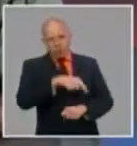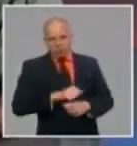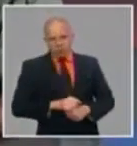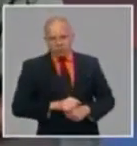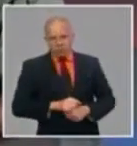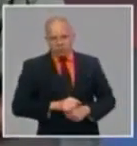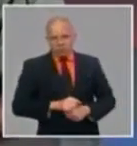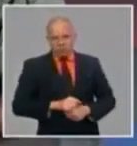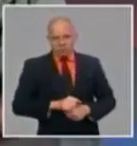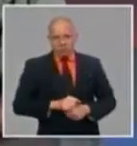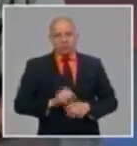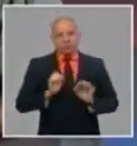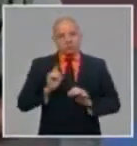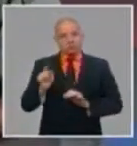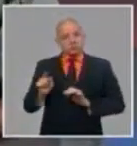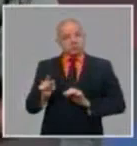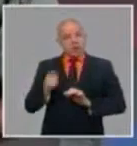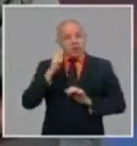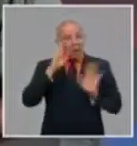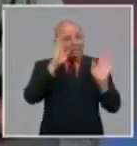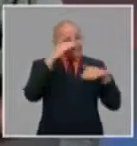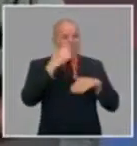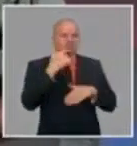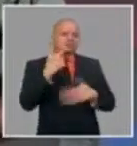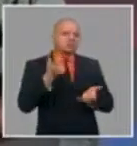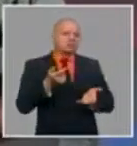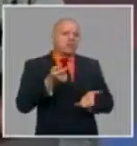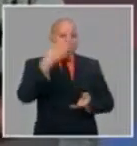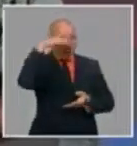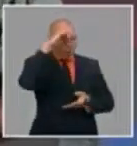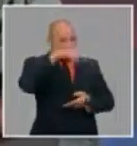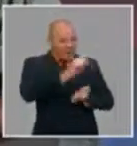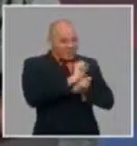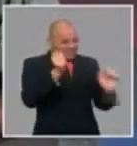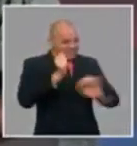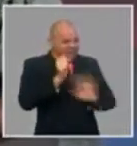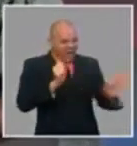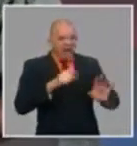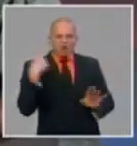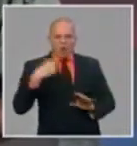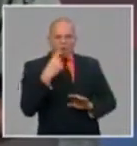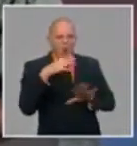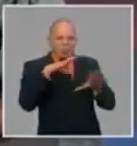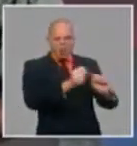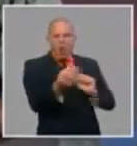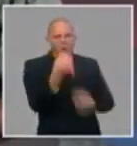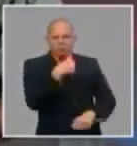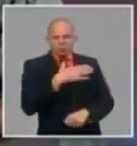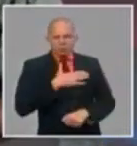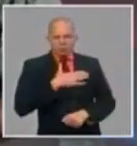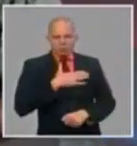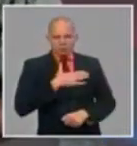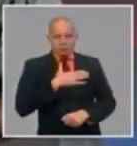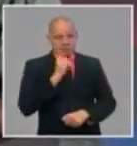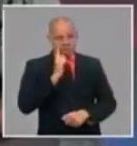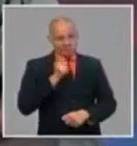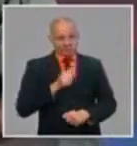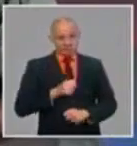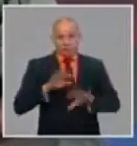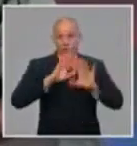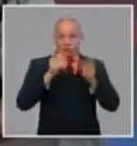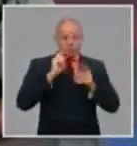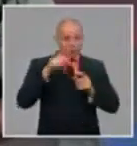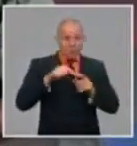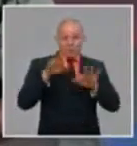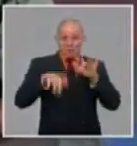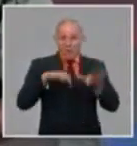insiste en que Cuba, una vez sea libre, como digo, debe pasar a formar parte de Estados Unidos. Y miren todos los tweets que sacó dos